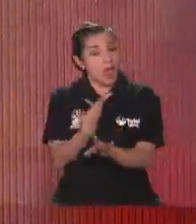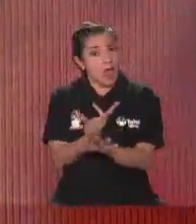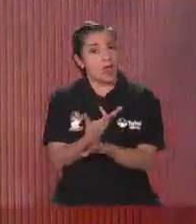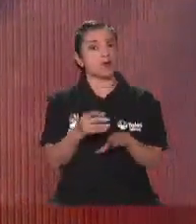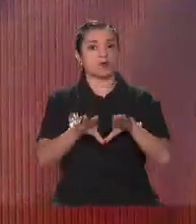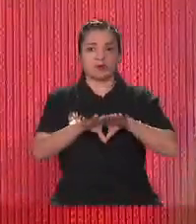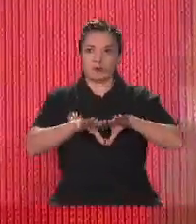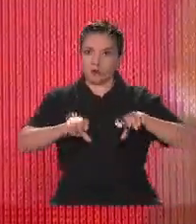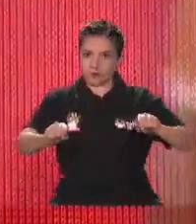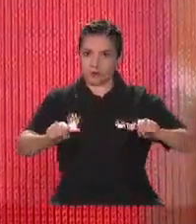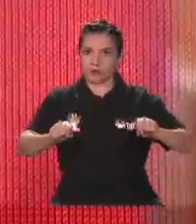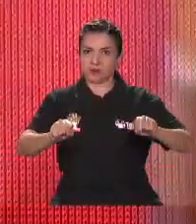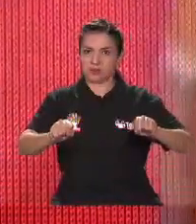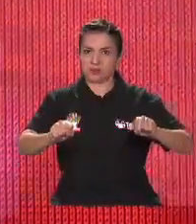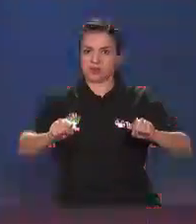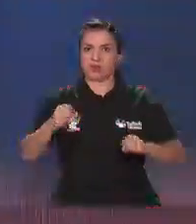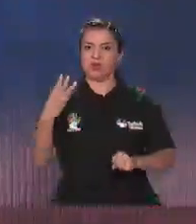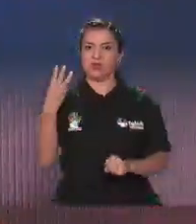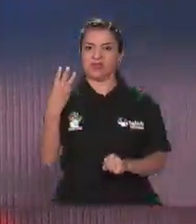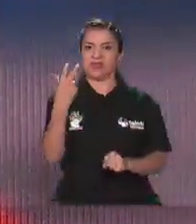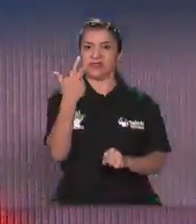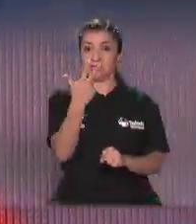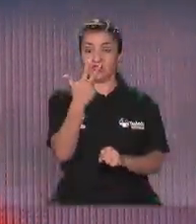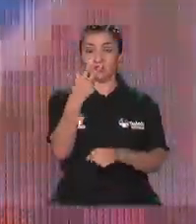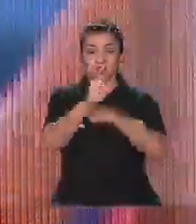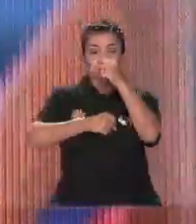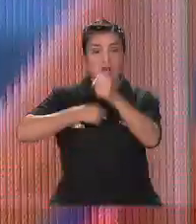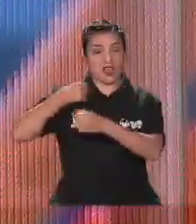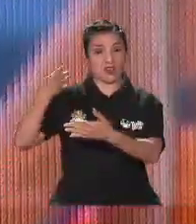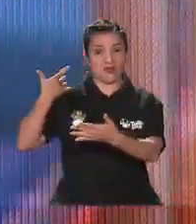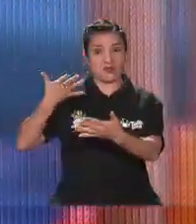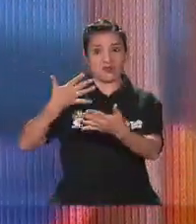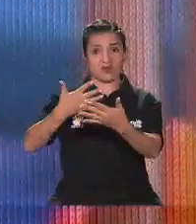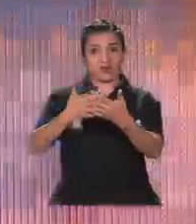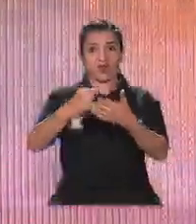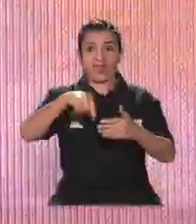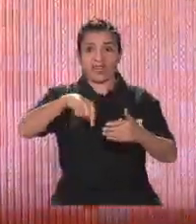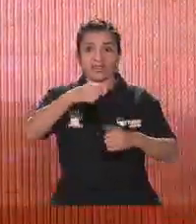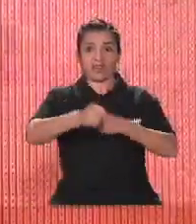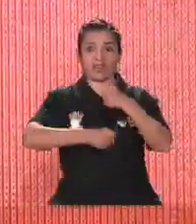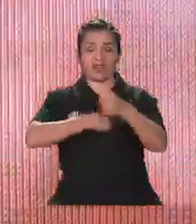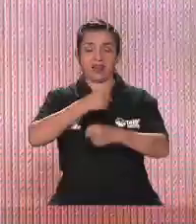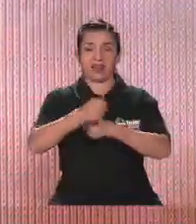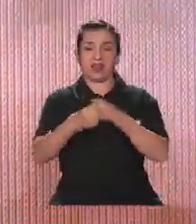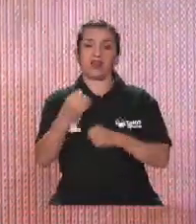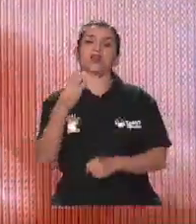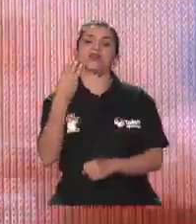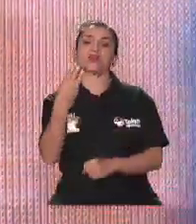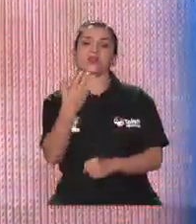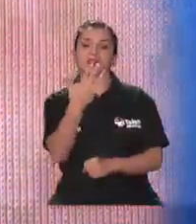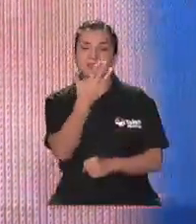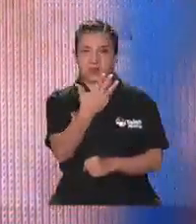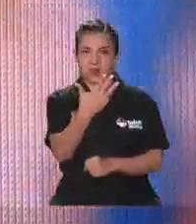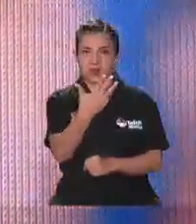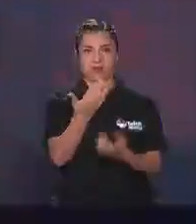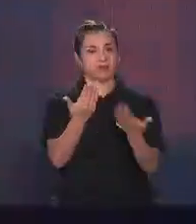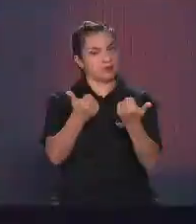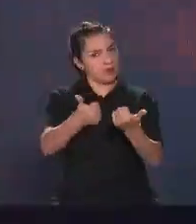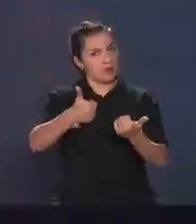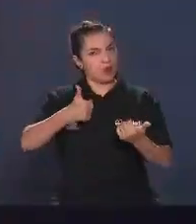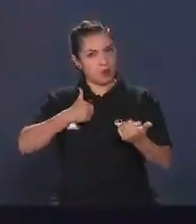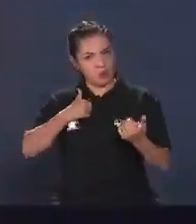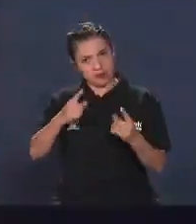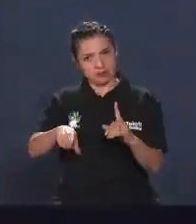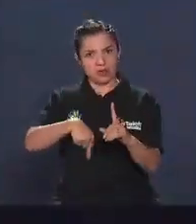compromiso hace 38 años. Este es el año 39. Tenemos que cumplir una vez más con